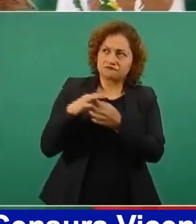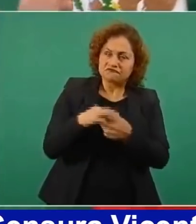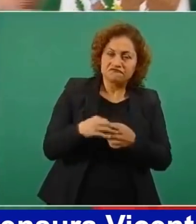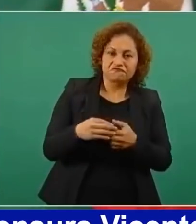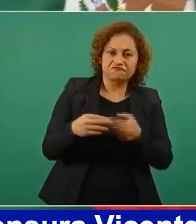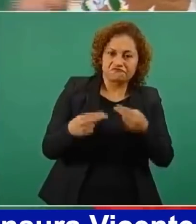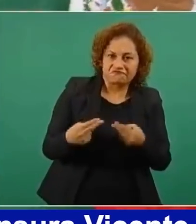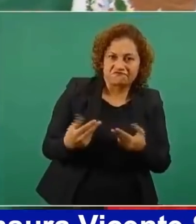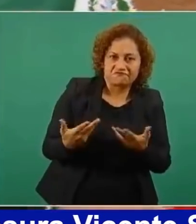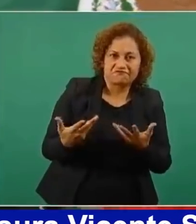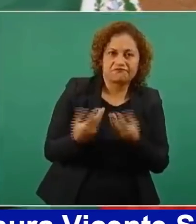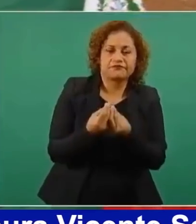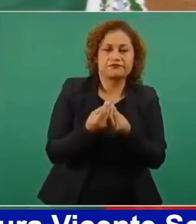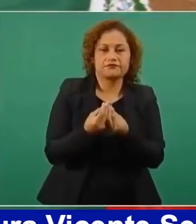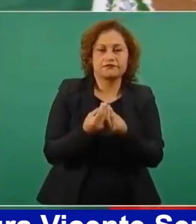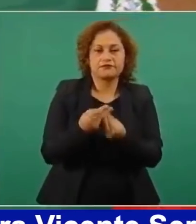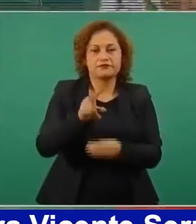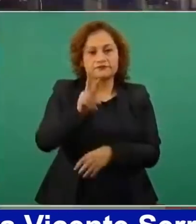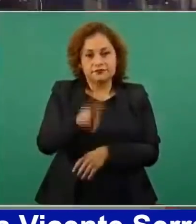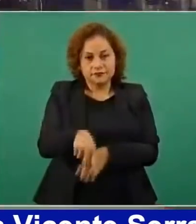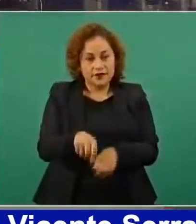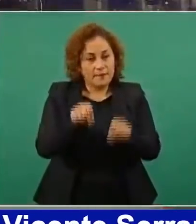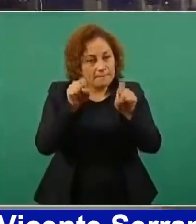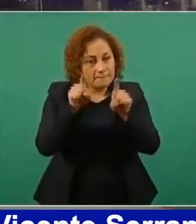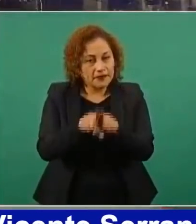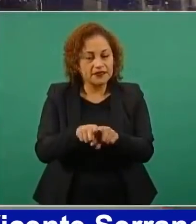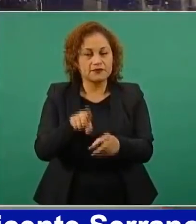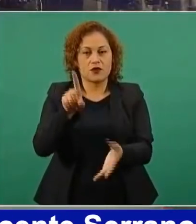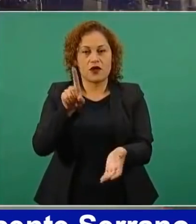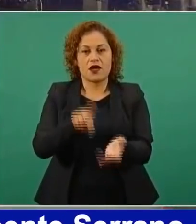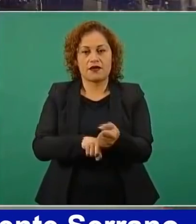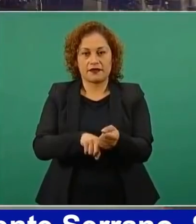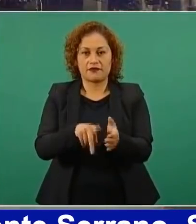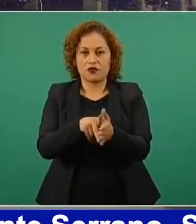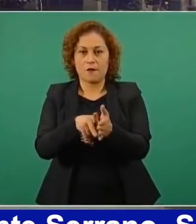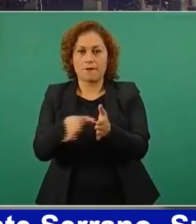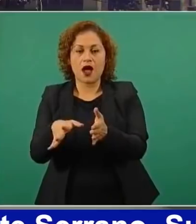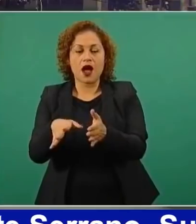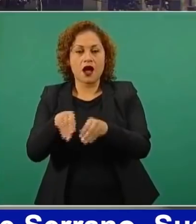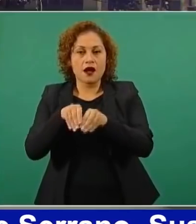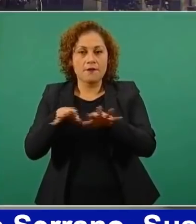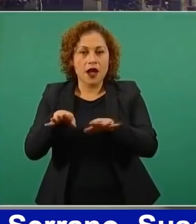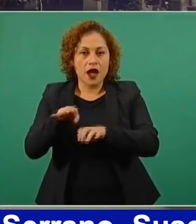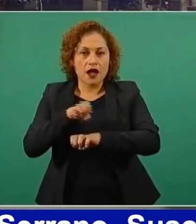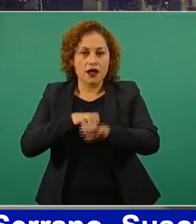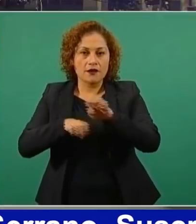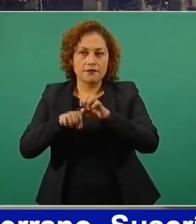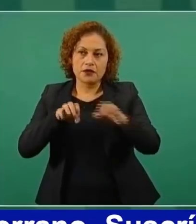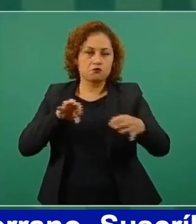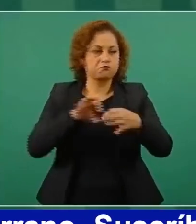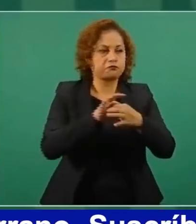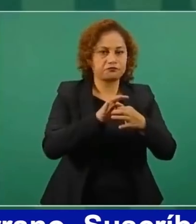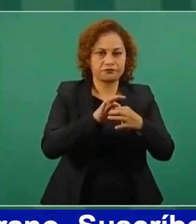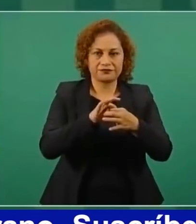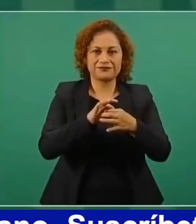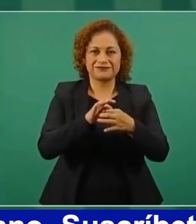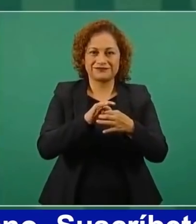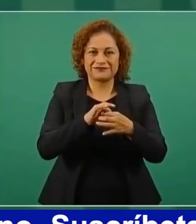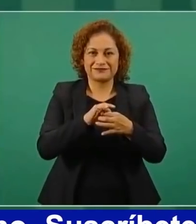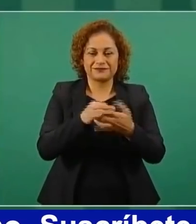Bueno, hasta los medios de comunicación con empresas o empresas